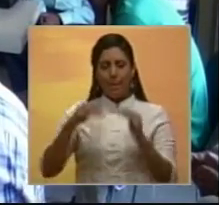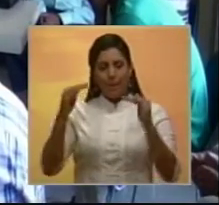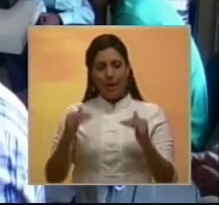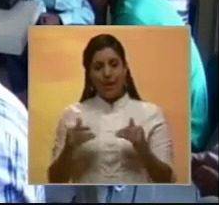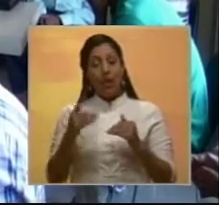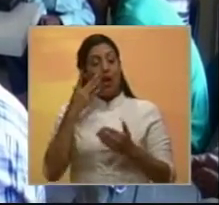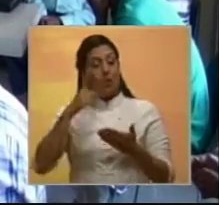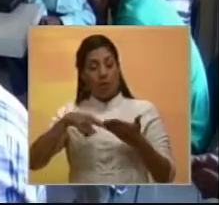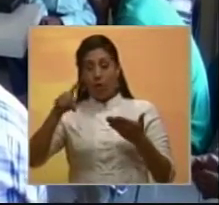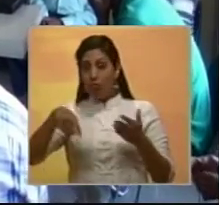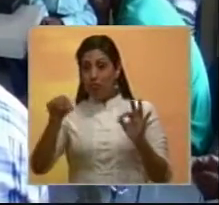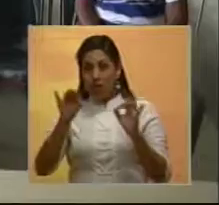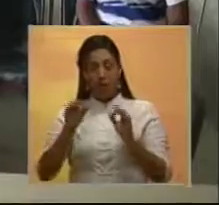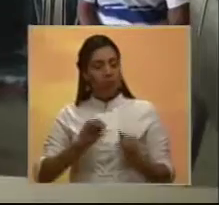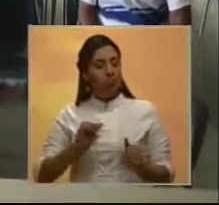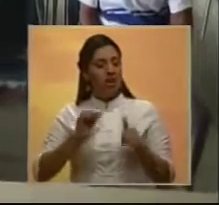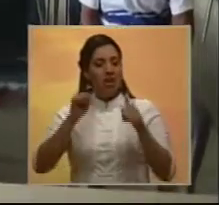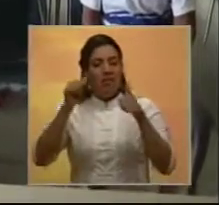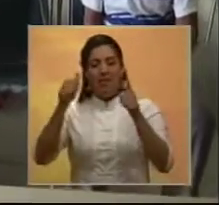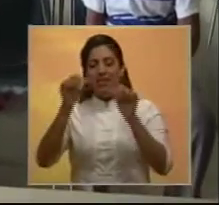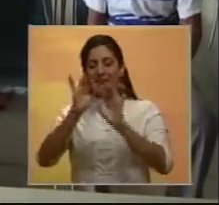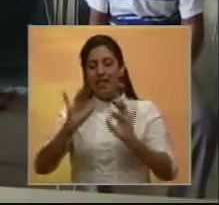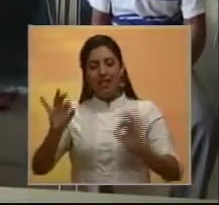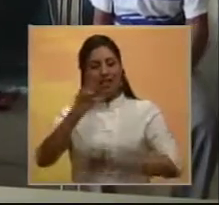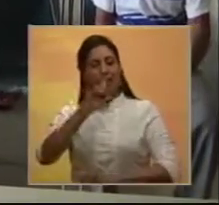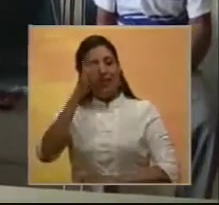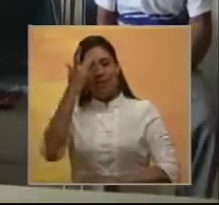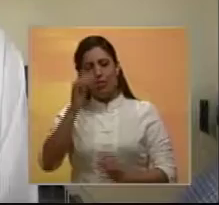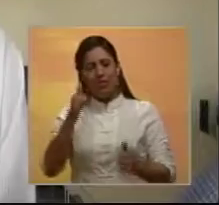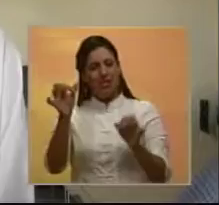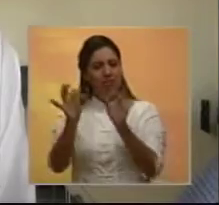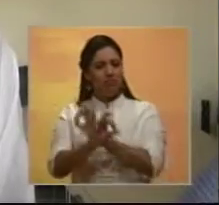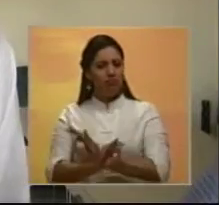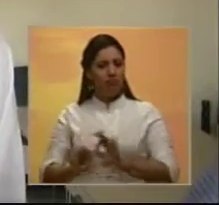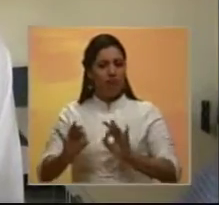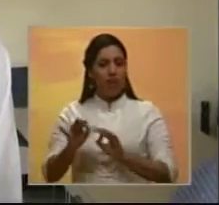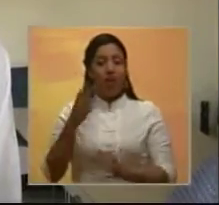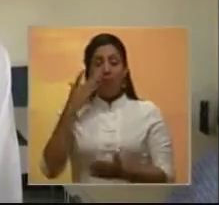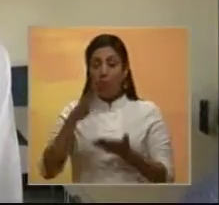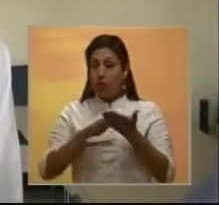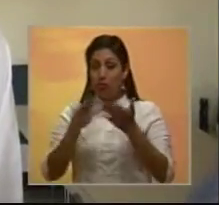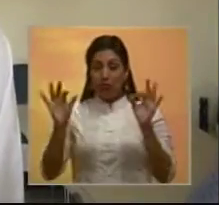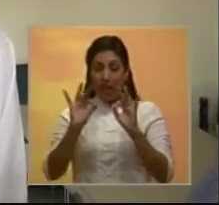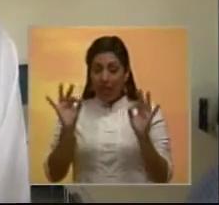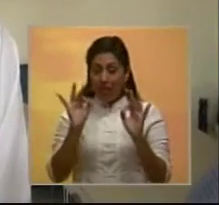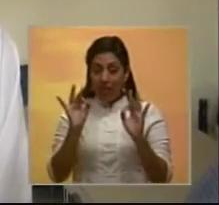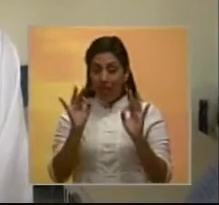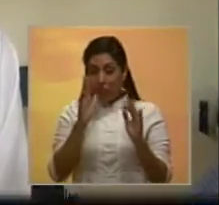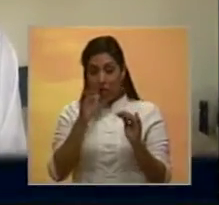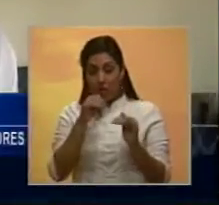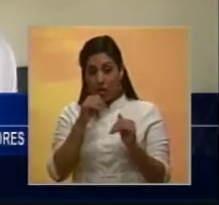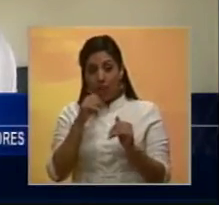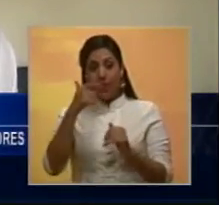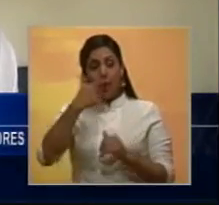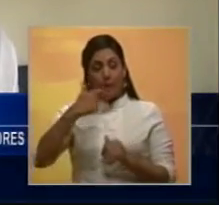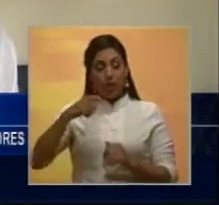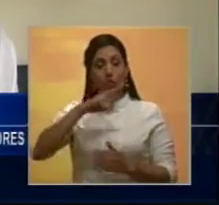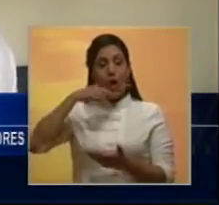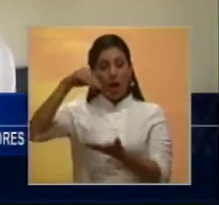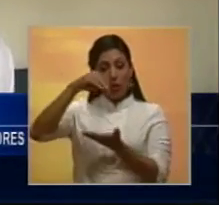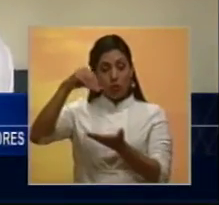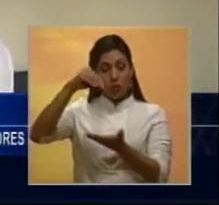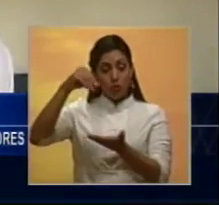firmar contrato no iniciarán zafra en el mes de febrero. Si no se soluciona esa situación, los